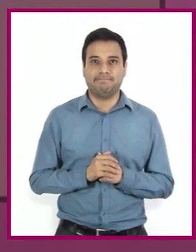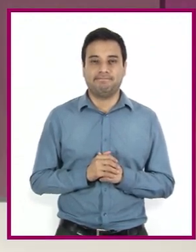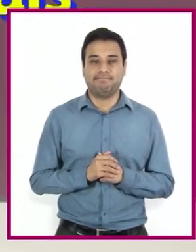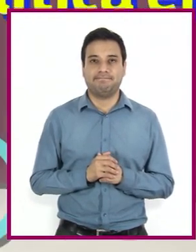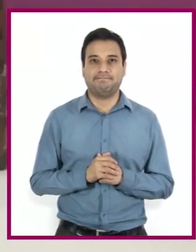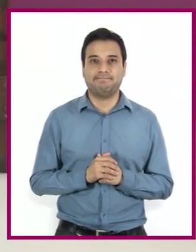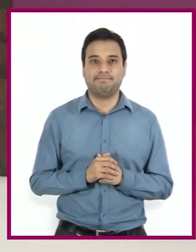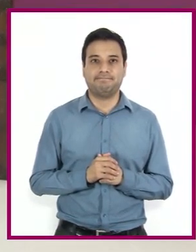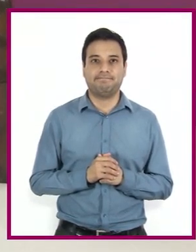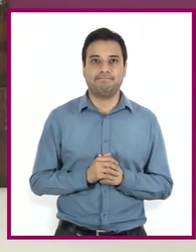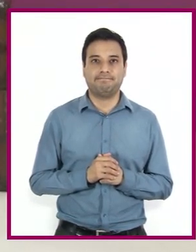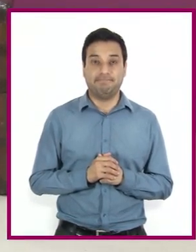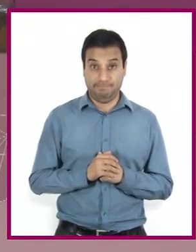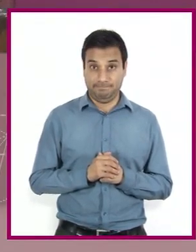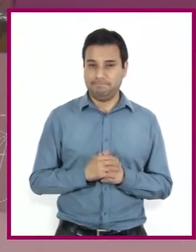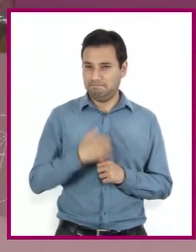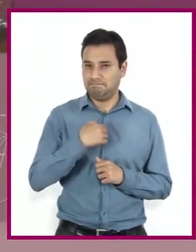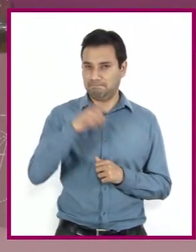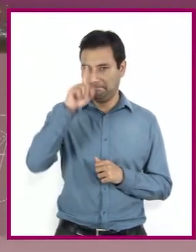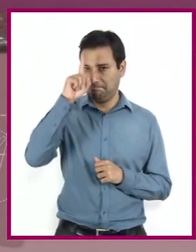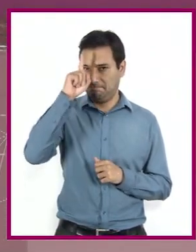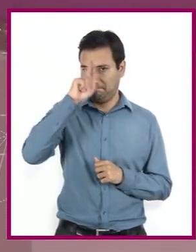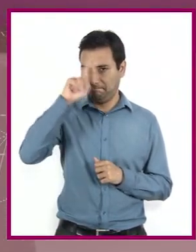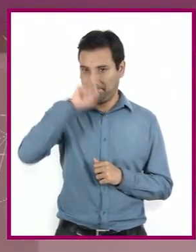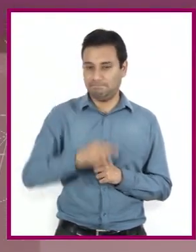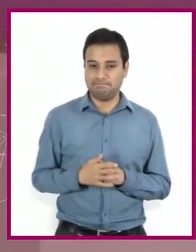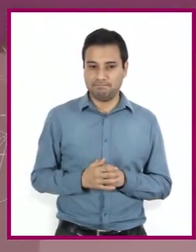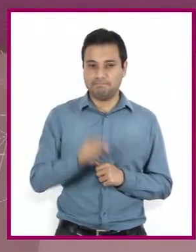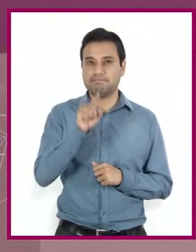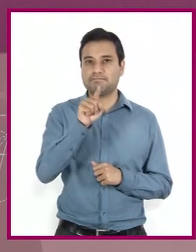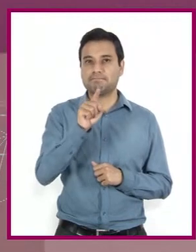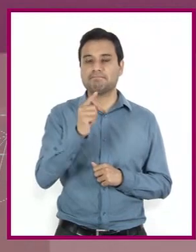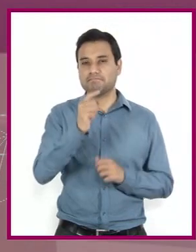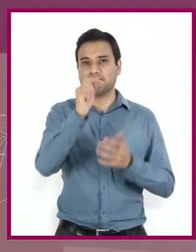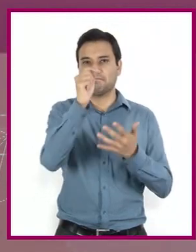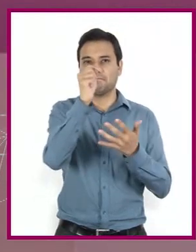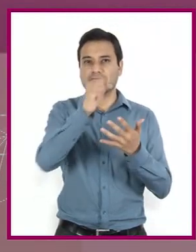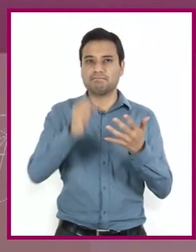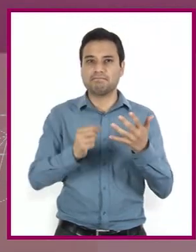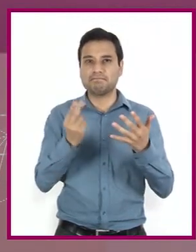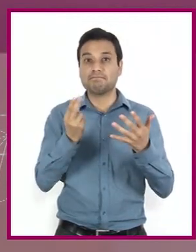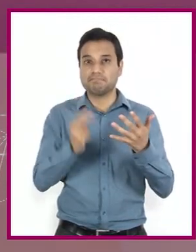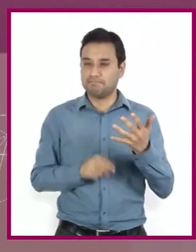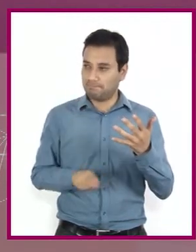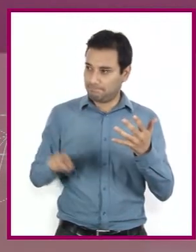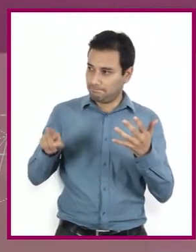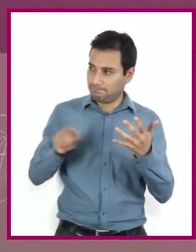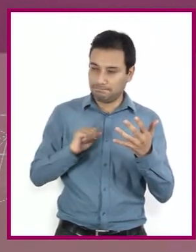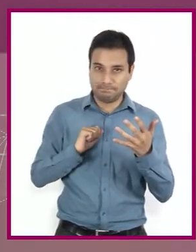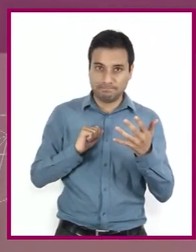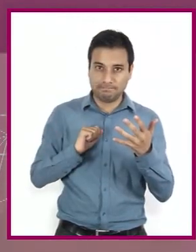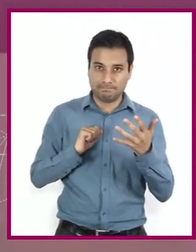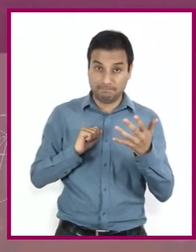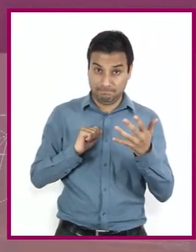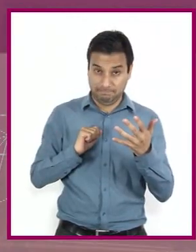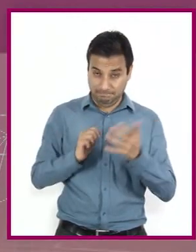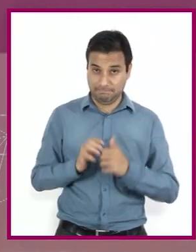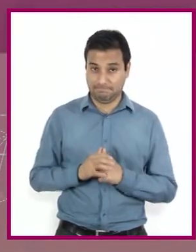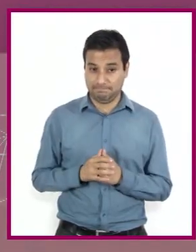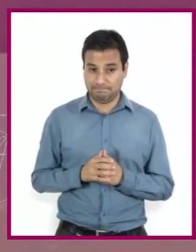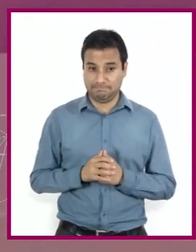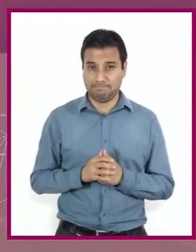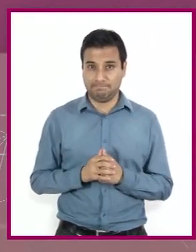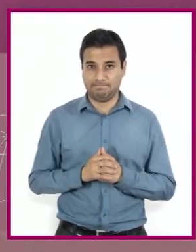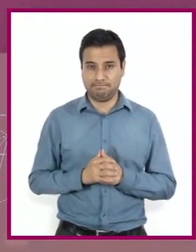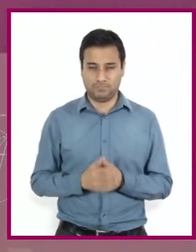país. Les recomiendo que tengan a la mano su libreta y un bolígrafo para que hagan anotaciones. También pueden utilizar